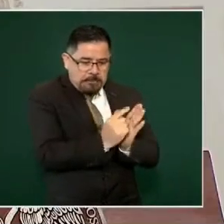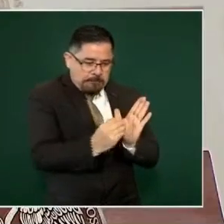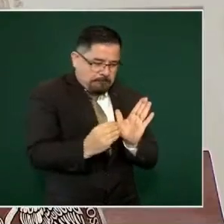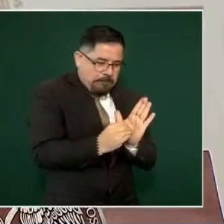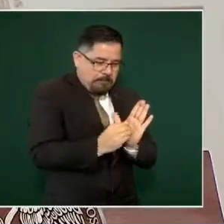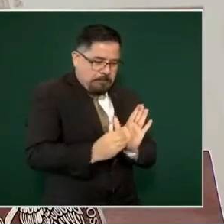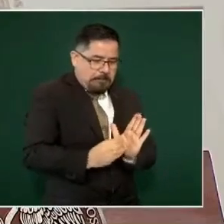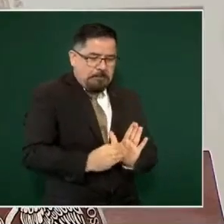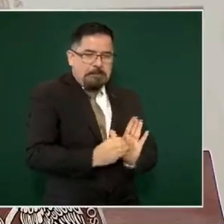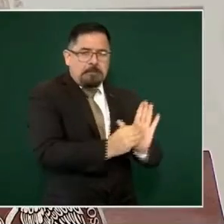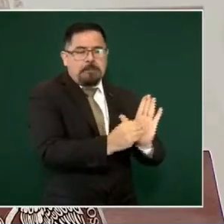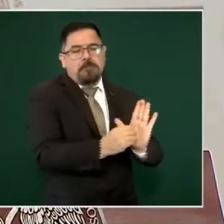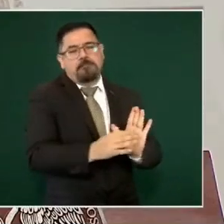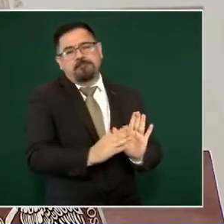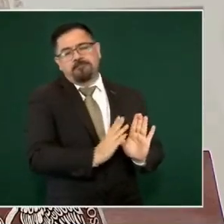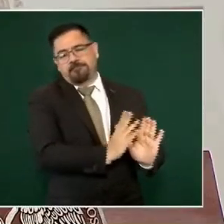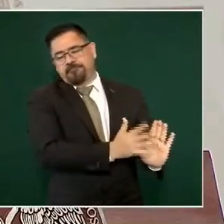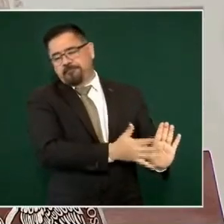según